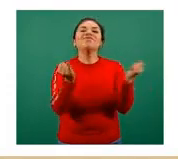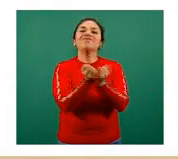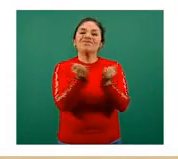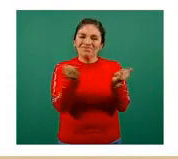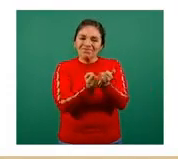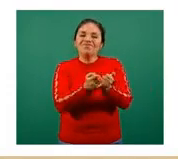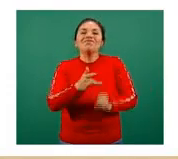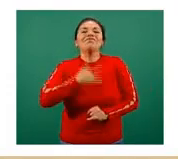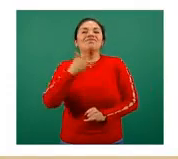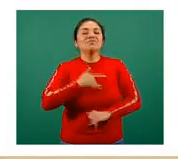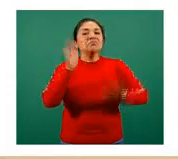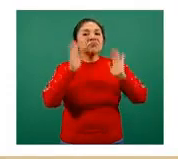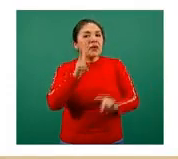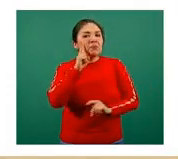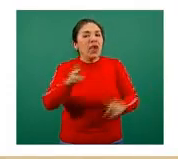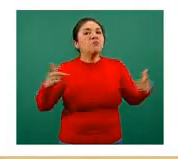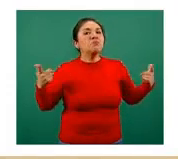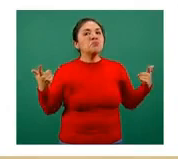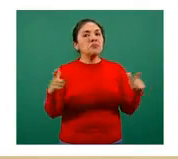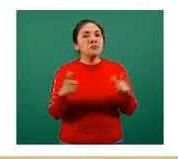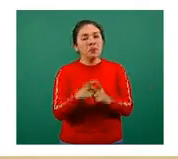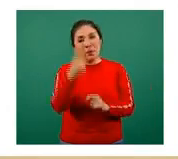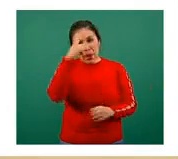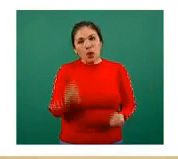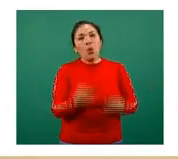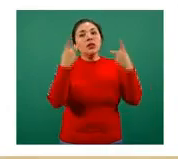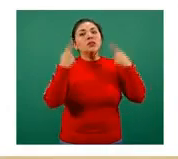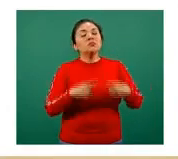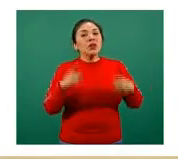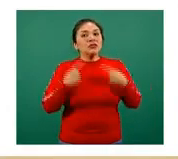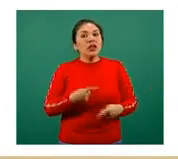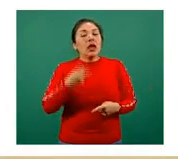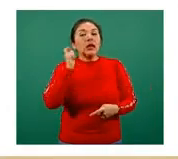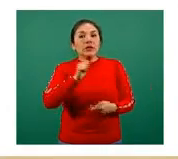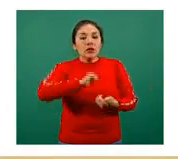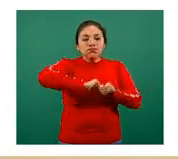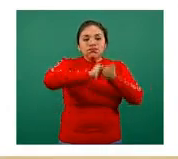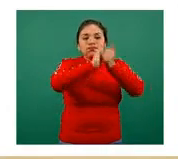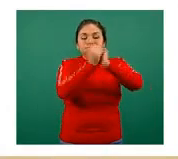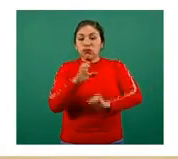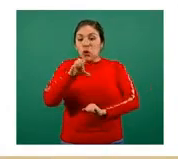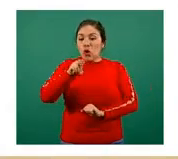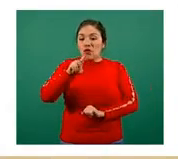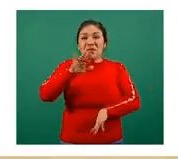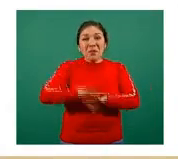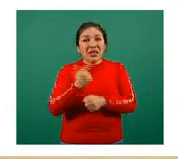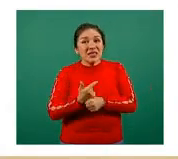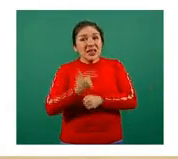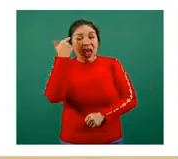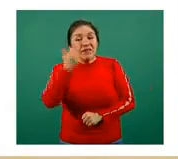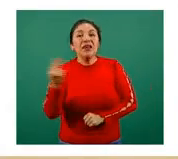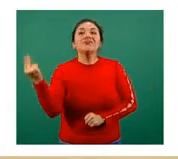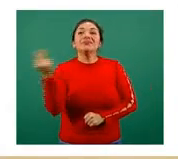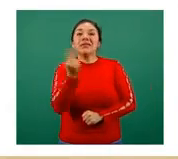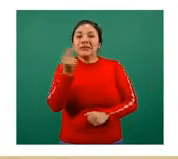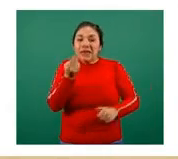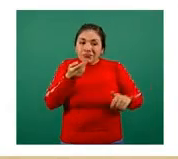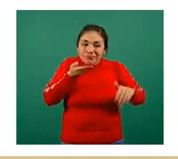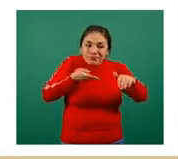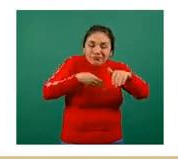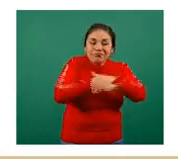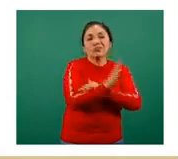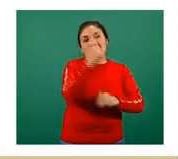también que empieza a haber una disminución en la cantidad de personas que desarrollan COVID grave y que por lo tanto requieren de una